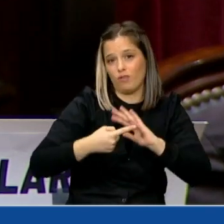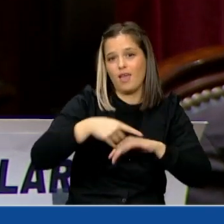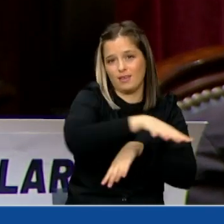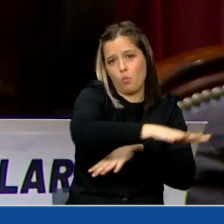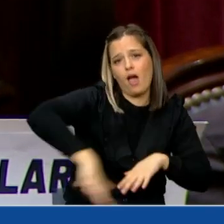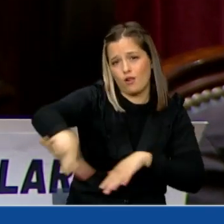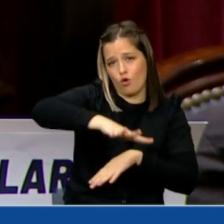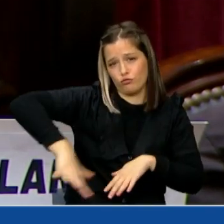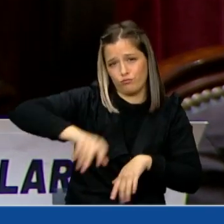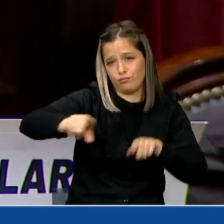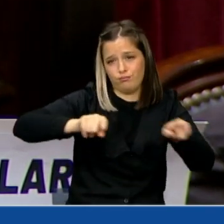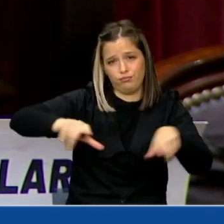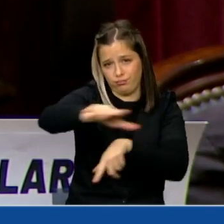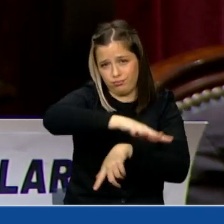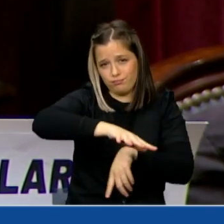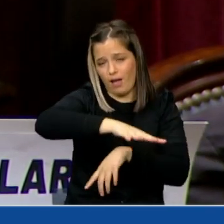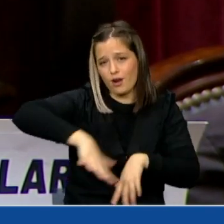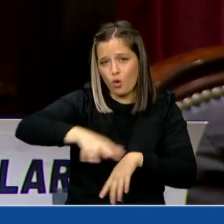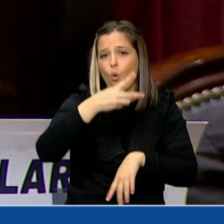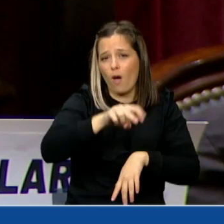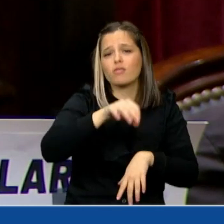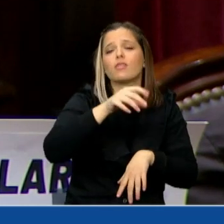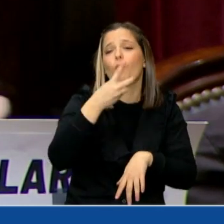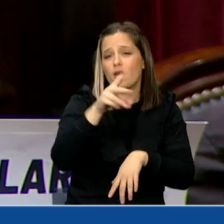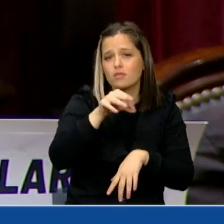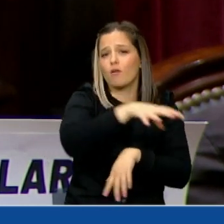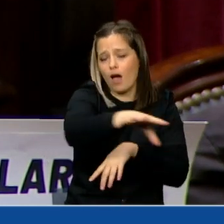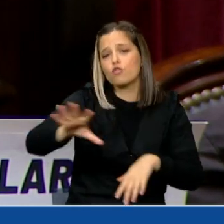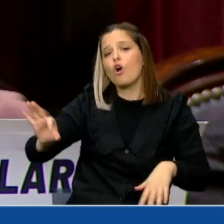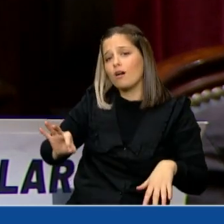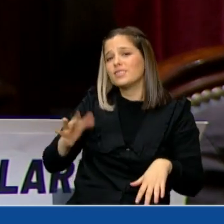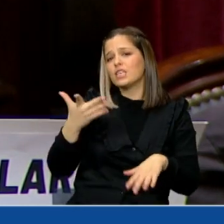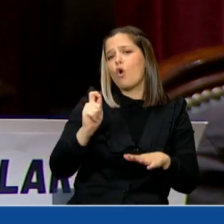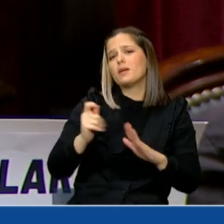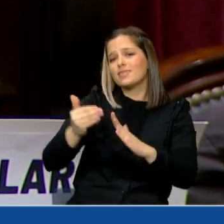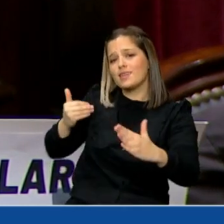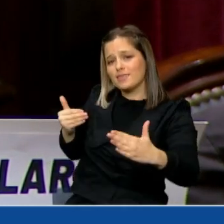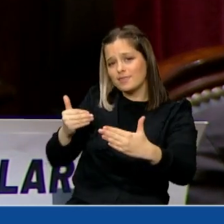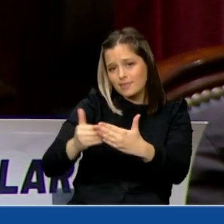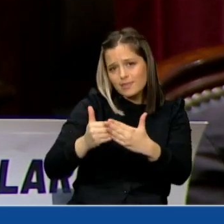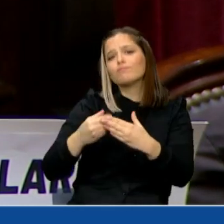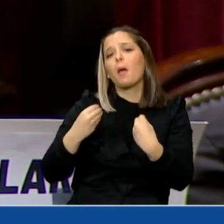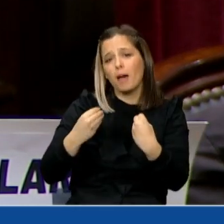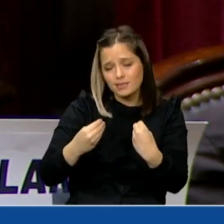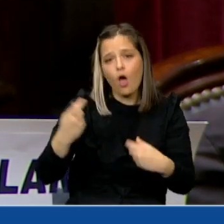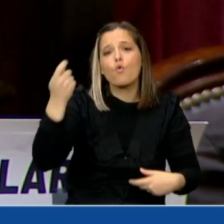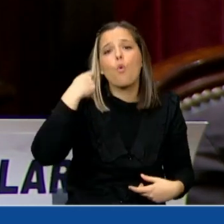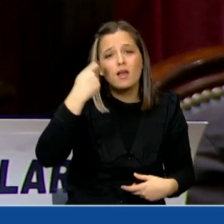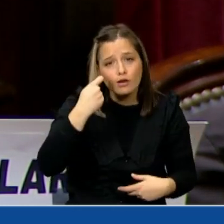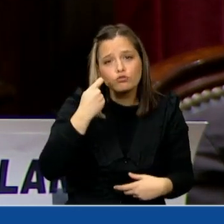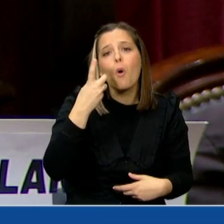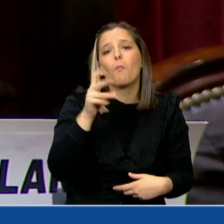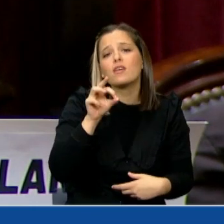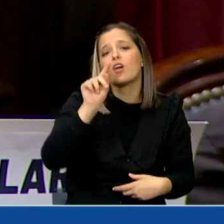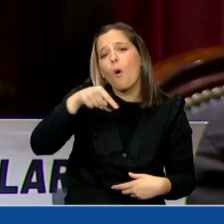barrios populares, la comparación de los últimos 5 meses del 2023 son lapidarias. Jubilaciones aumentaron